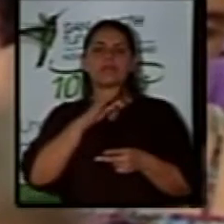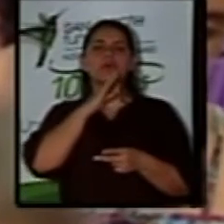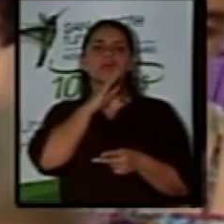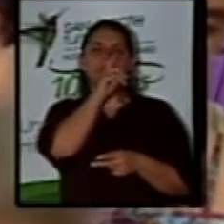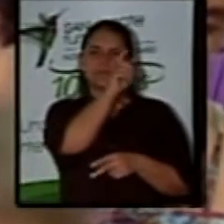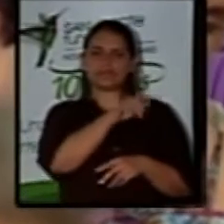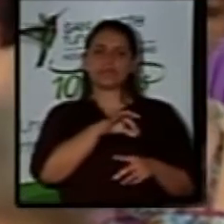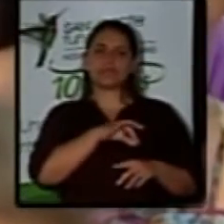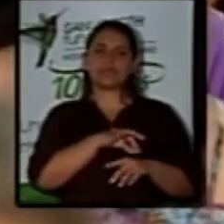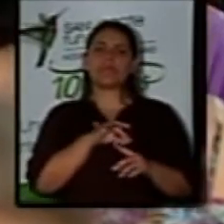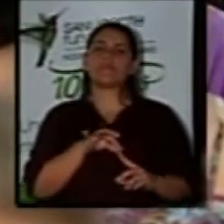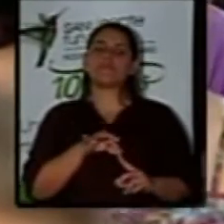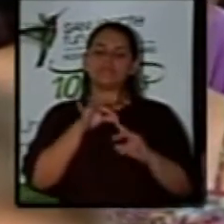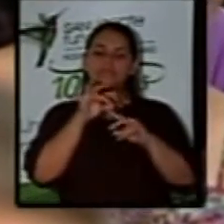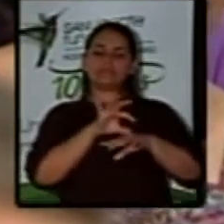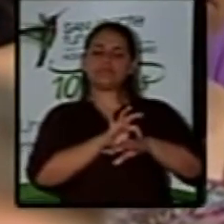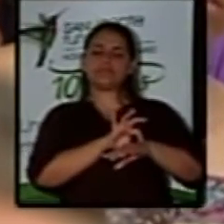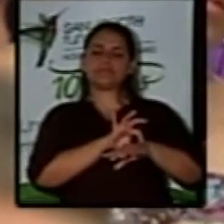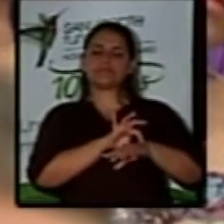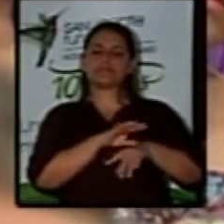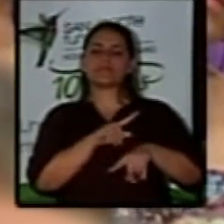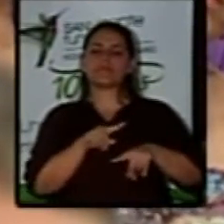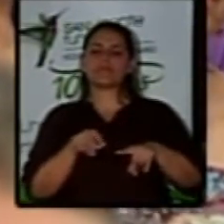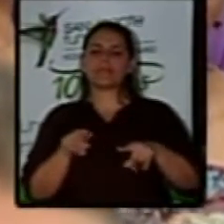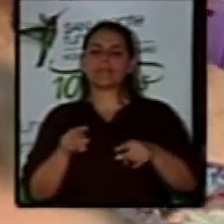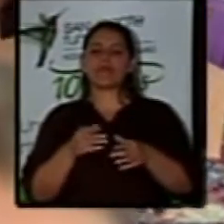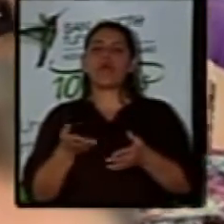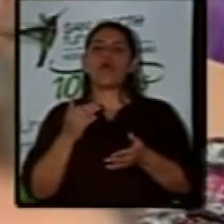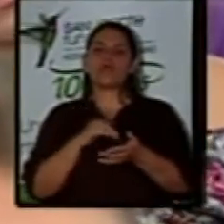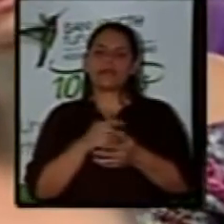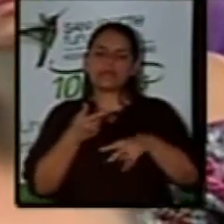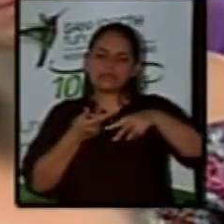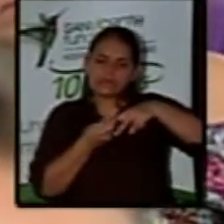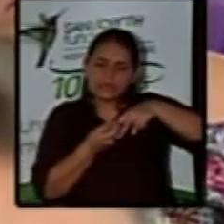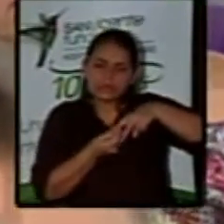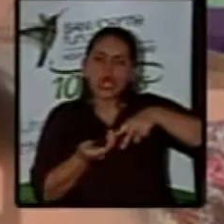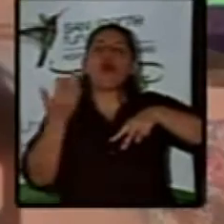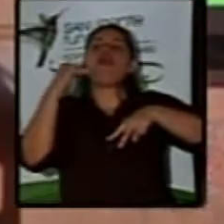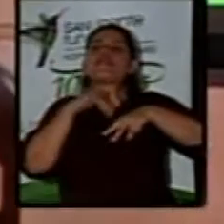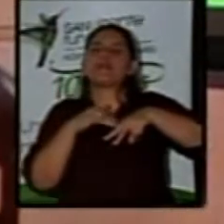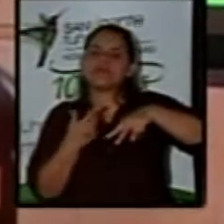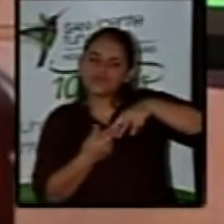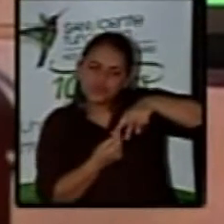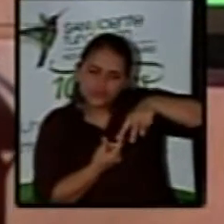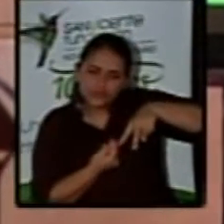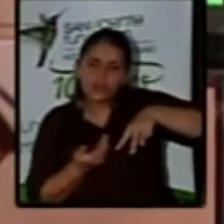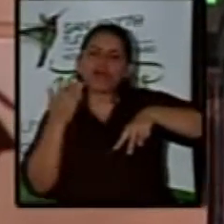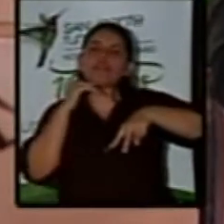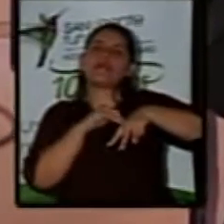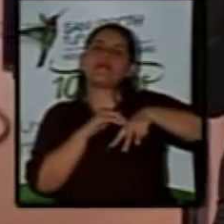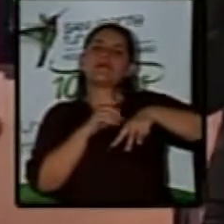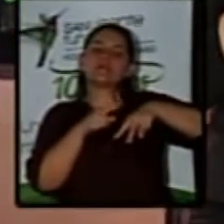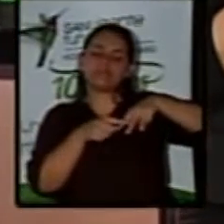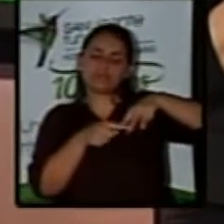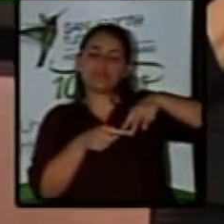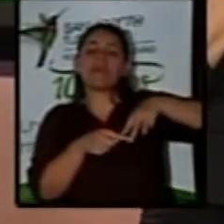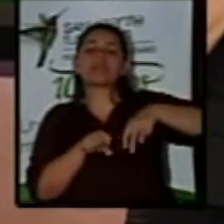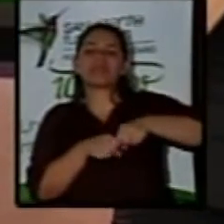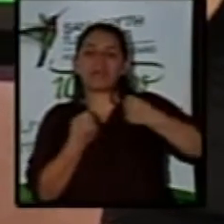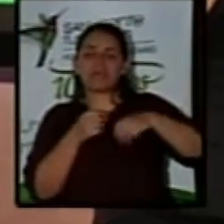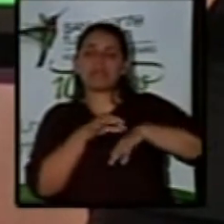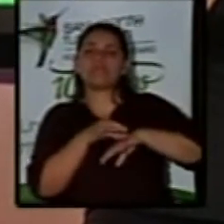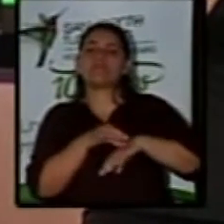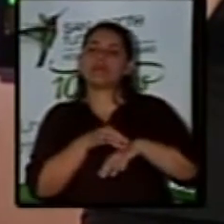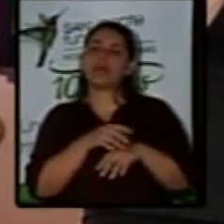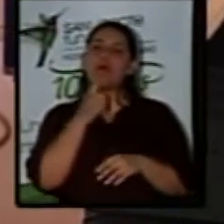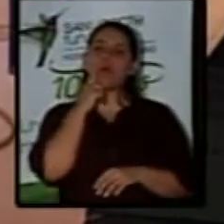idóneo, porque generalmente estas telangiectasias tienden a recurrir, a volver a aparecer y pueden quedar daños en la piel por los líquidos